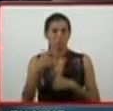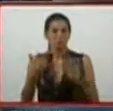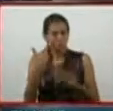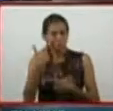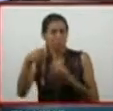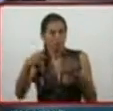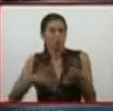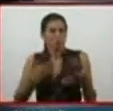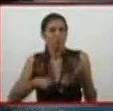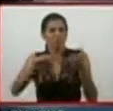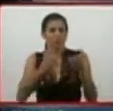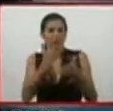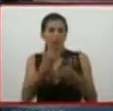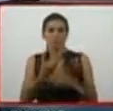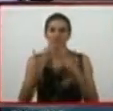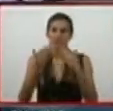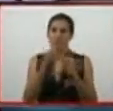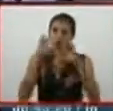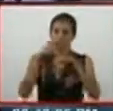noches. Muchas gracias, buenas noches. Bien, escuchamos las